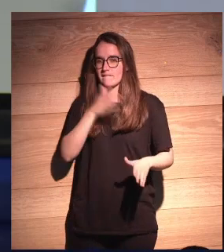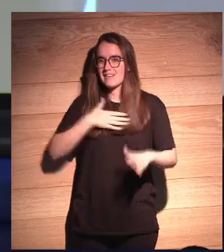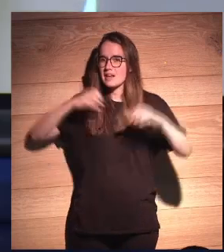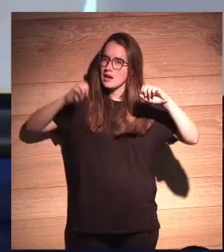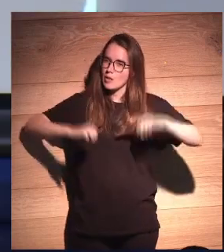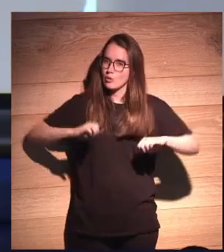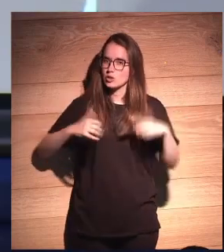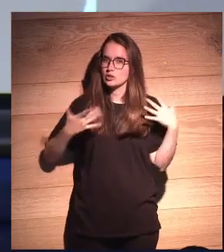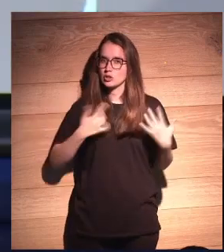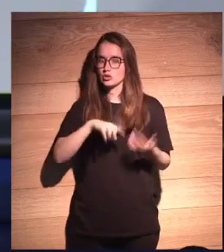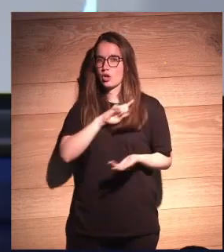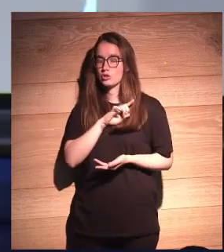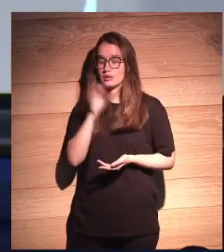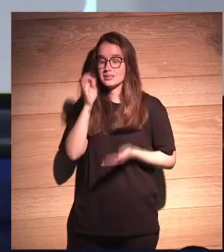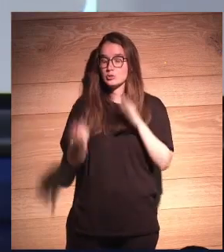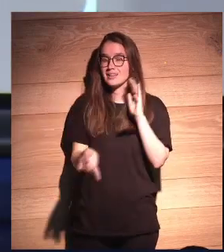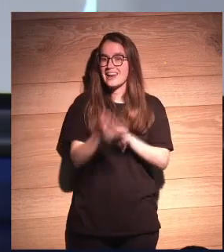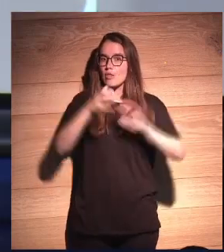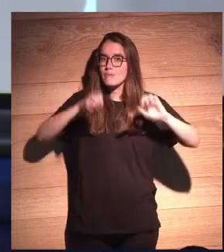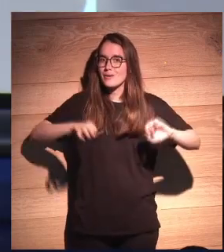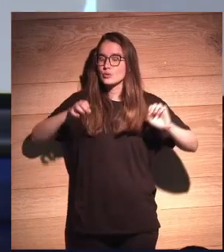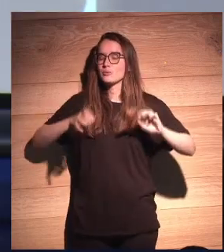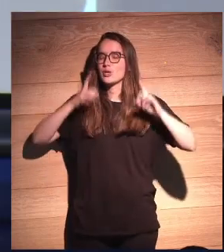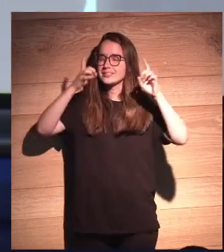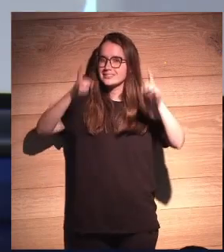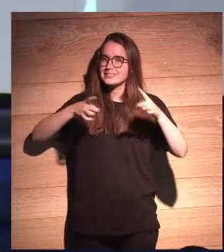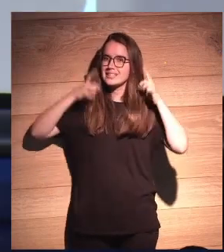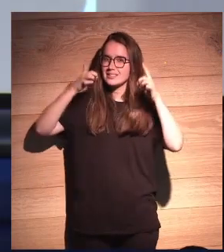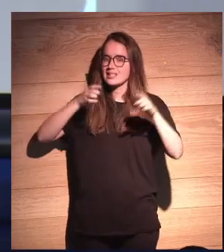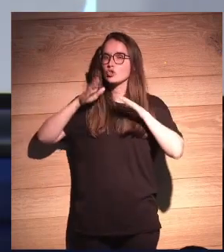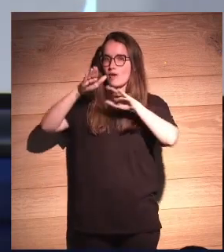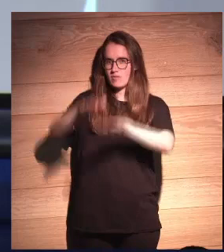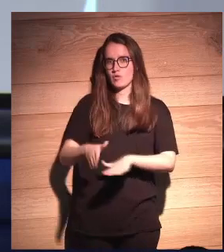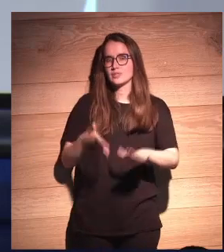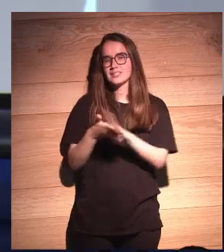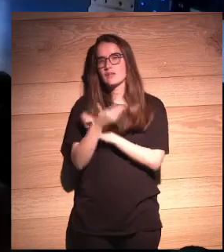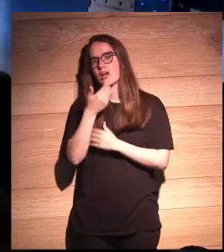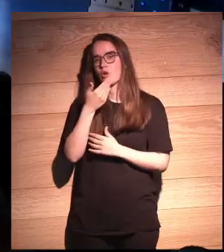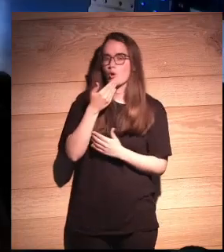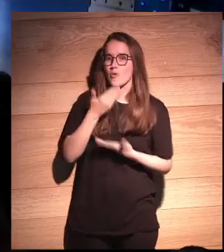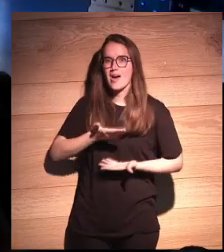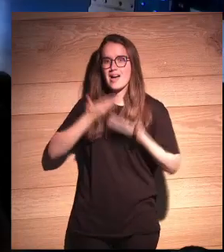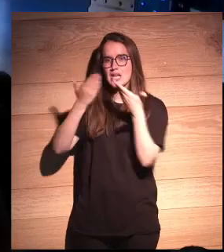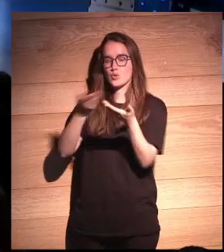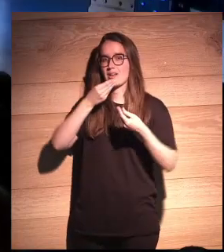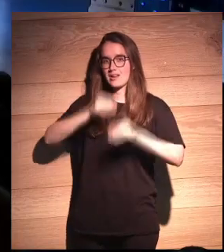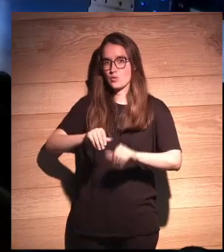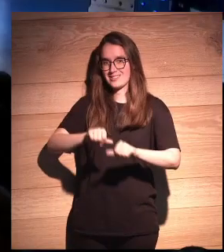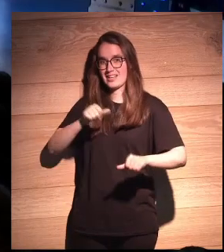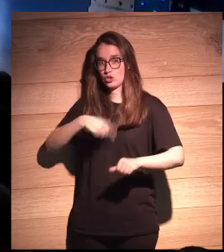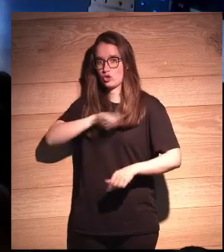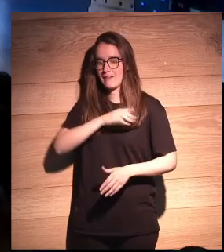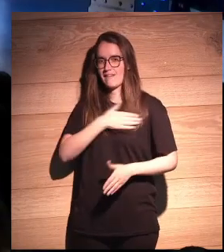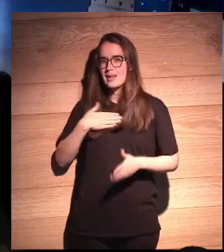adultos. Entonces nosotros hemos creado adultos, pero siempre intentando ponerlo a favor, que fueran como que ayudaran al tipo de historia que